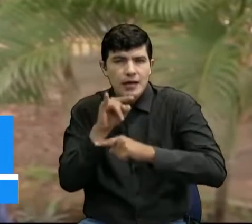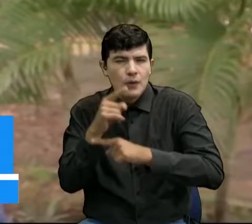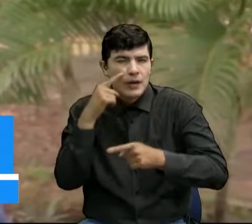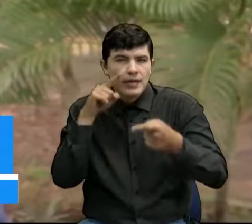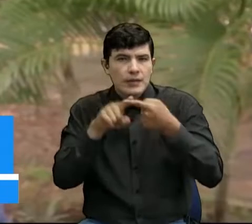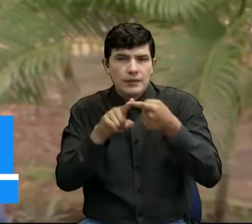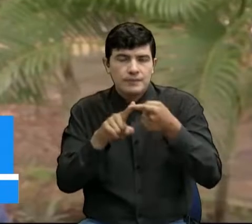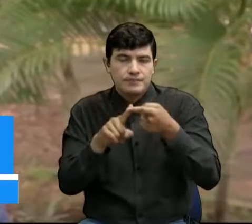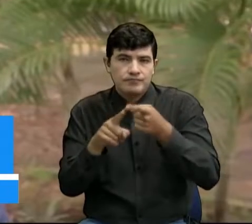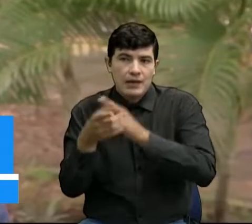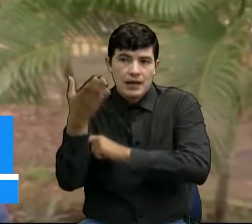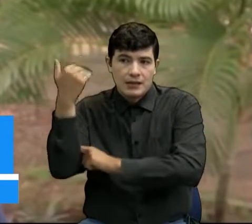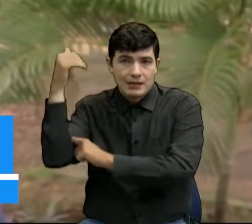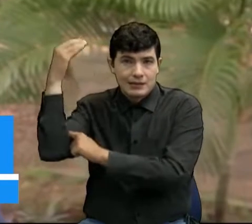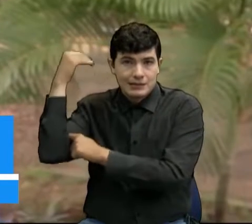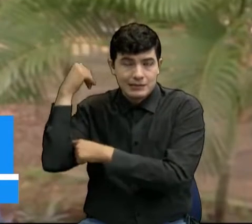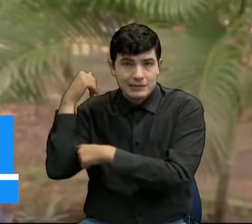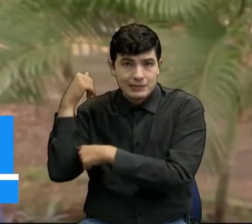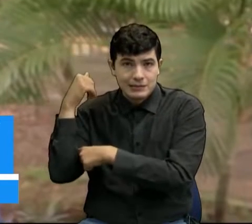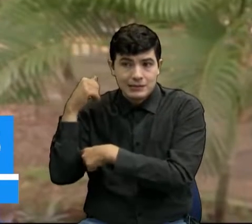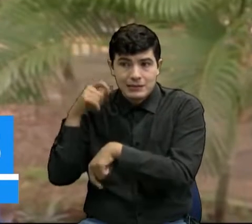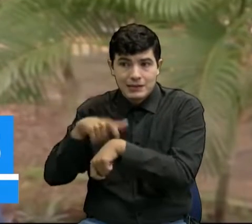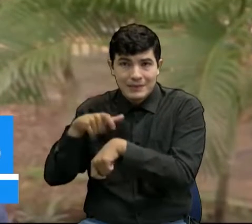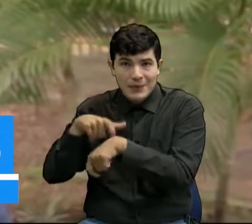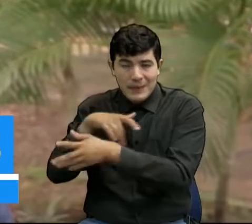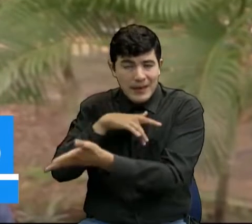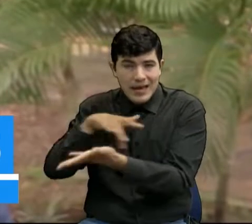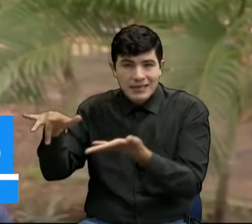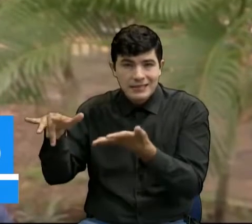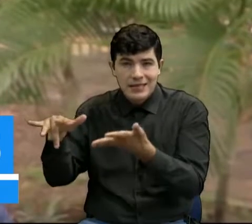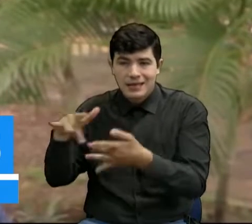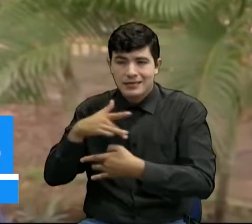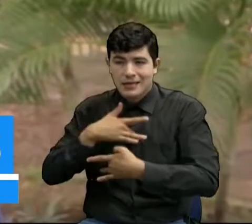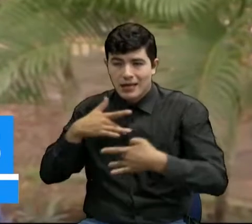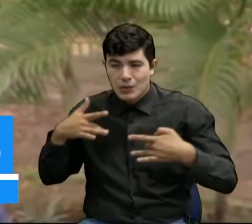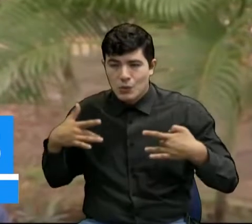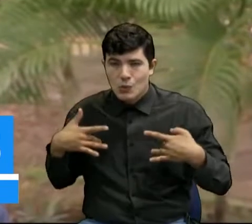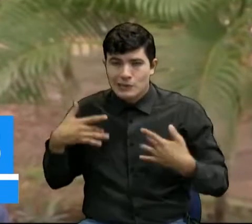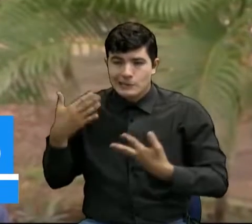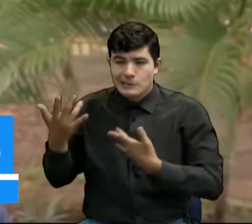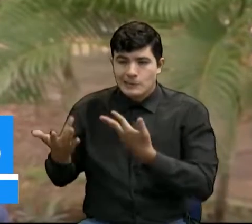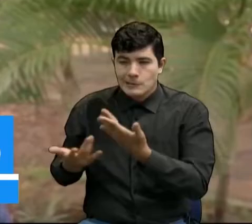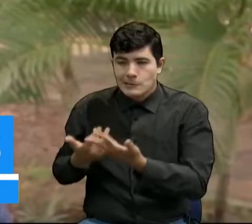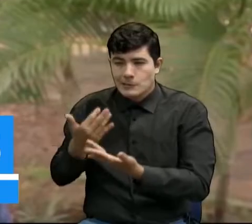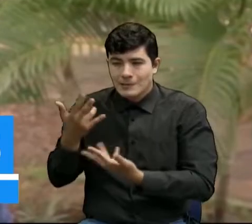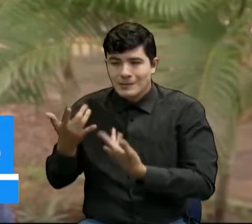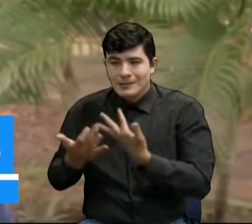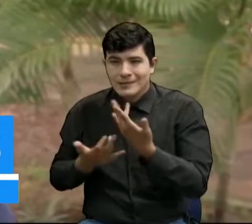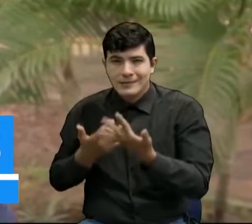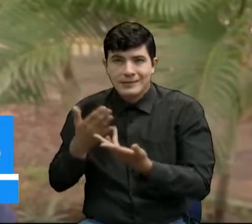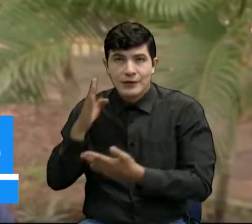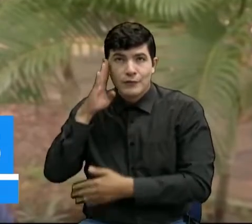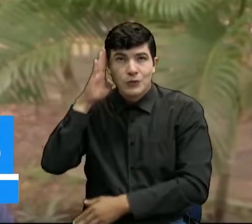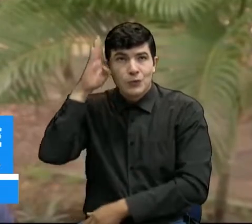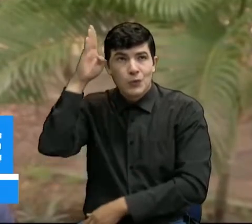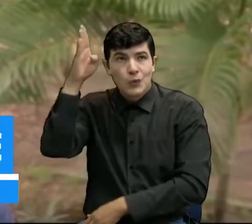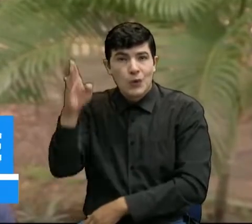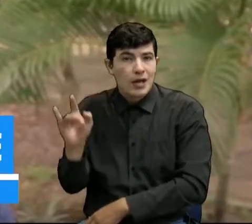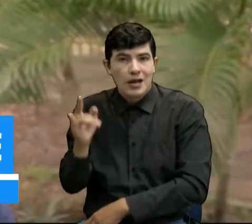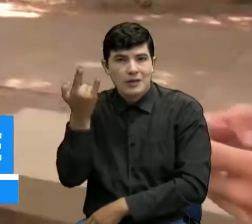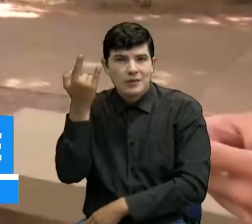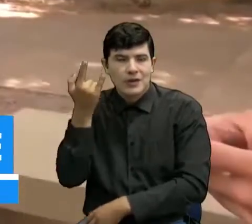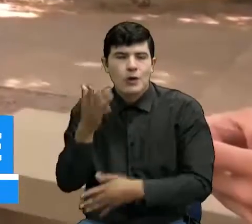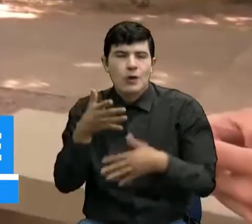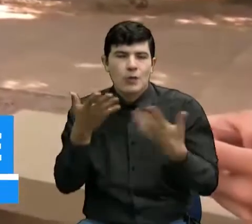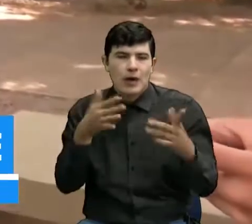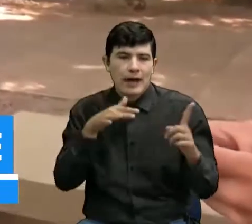en épocas de emergencia sanitaria pudieran brindar un apoyo grande y contundente, en este caso en el ámbito